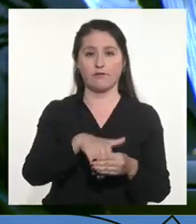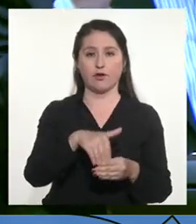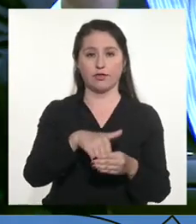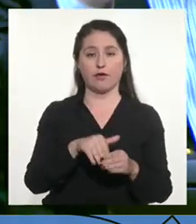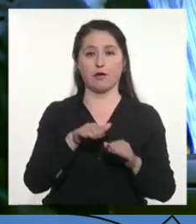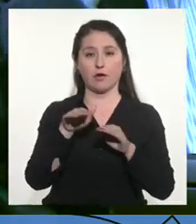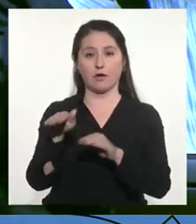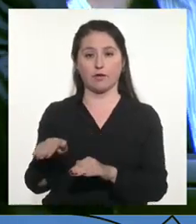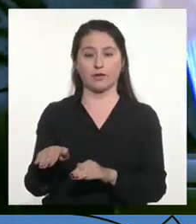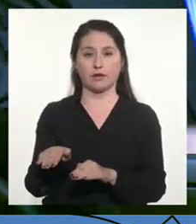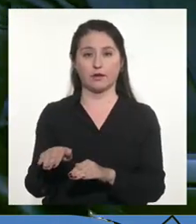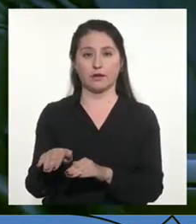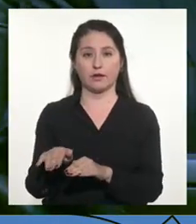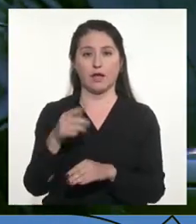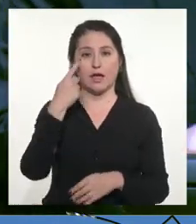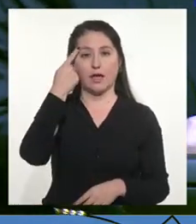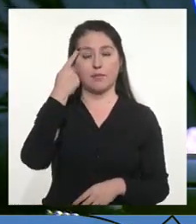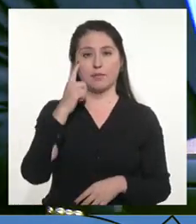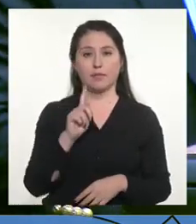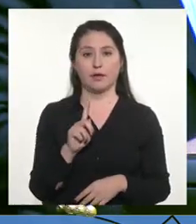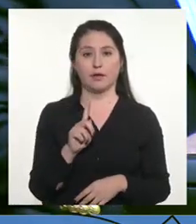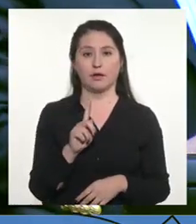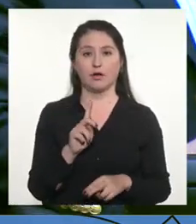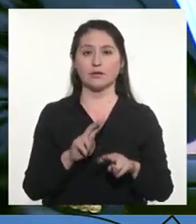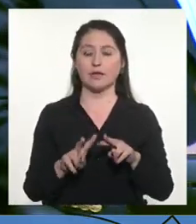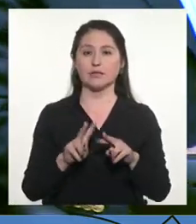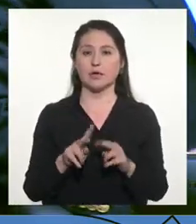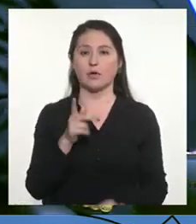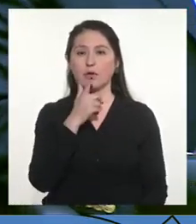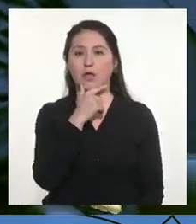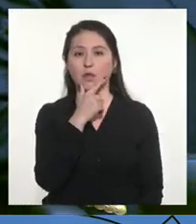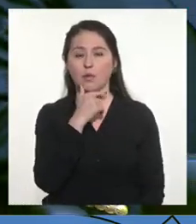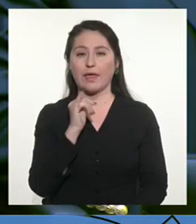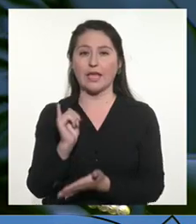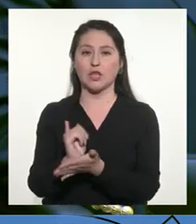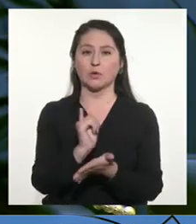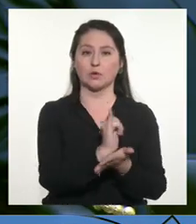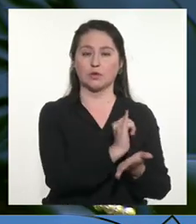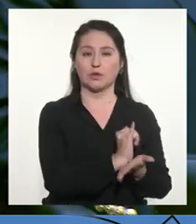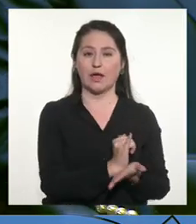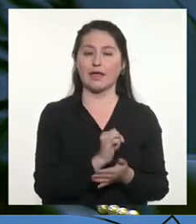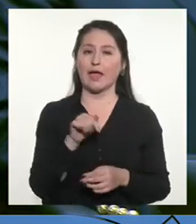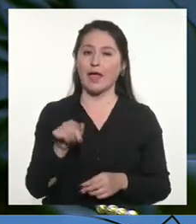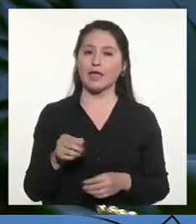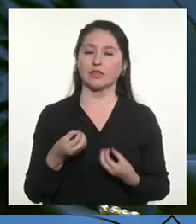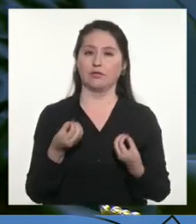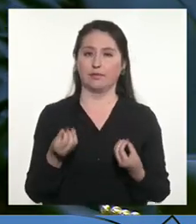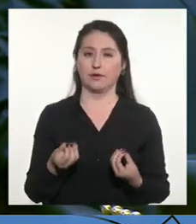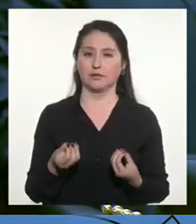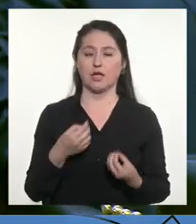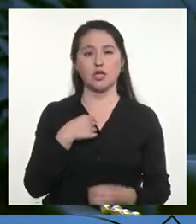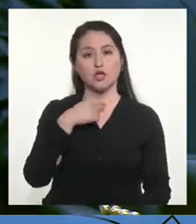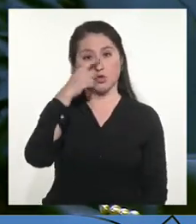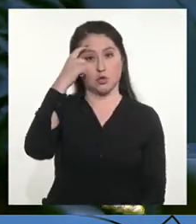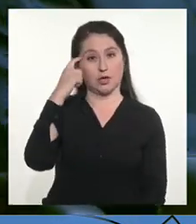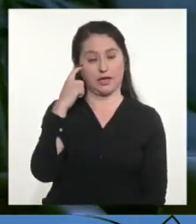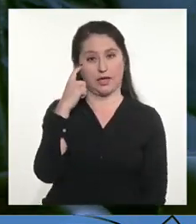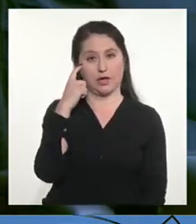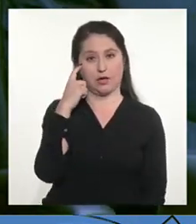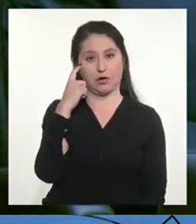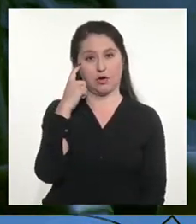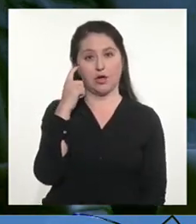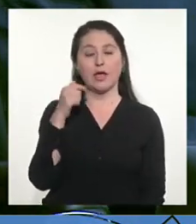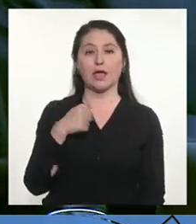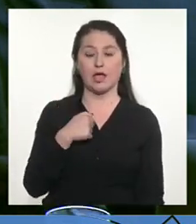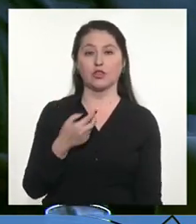favor pero de alguna manera se genera una duda respecto a la institucionalidad que esto supone y como yo creo que está de la cosa